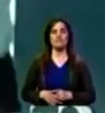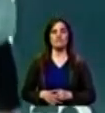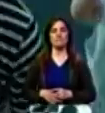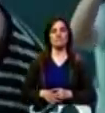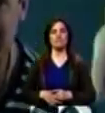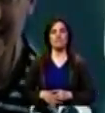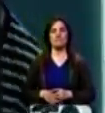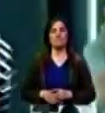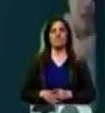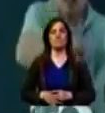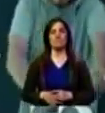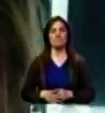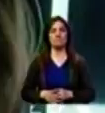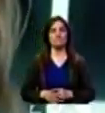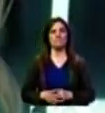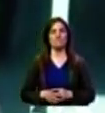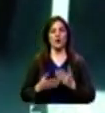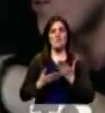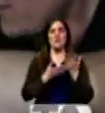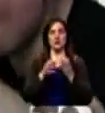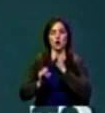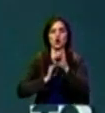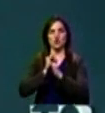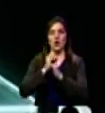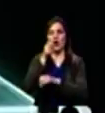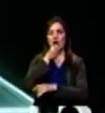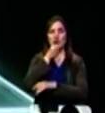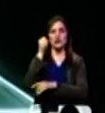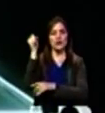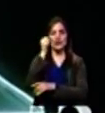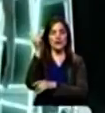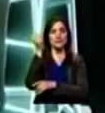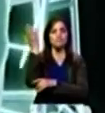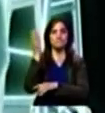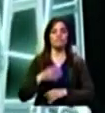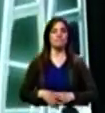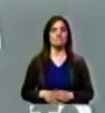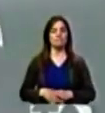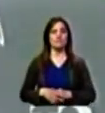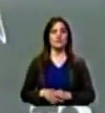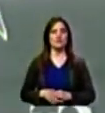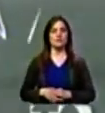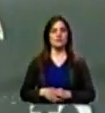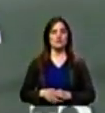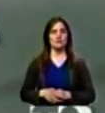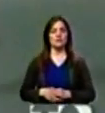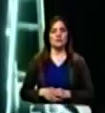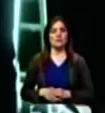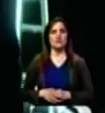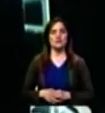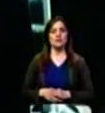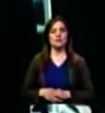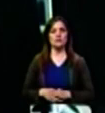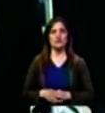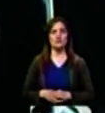un mega evento con artistas internacionales como Fonseca. Por culpa de tus ojos y de tus curvas,